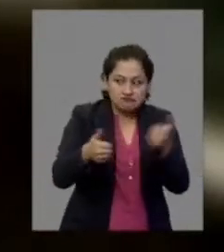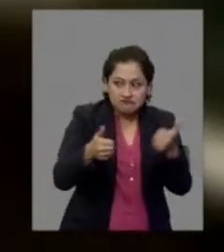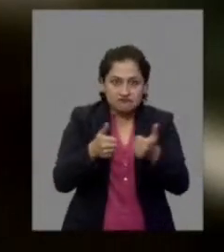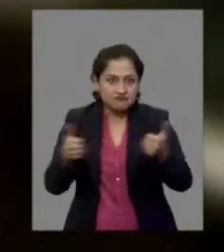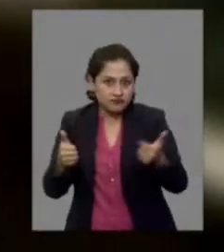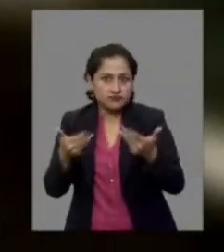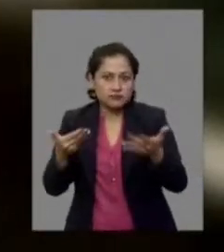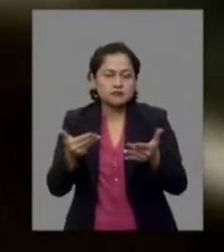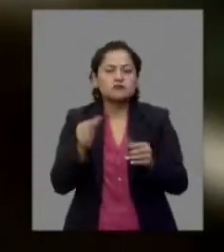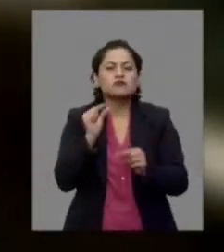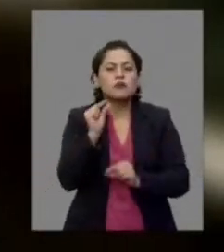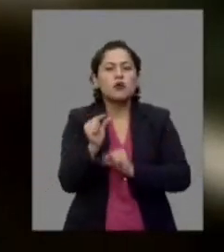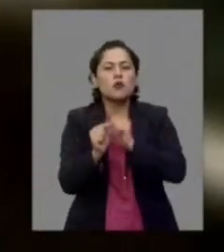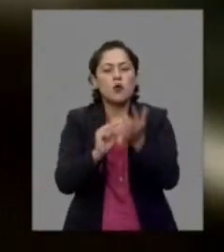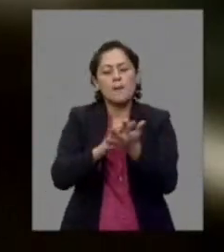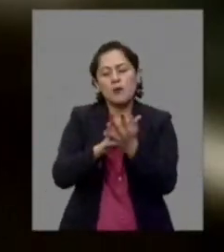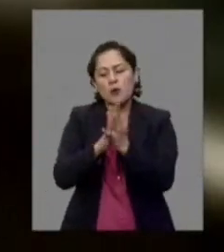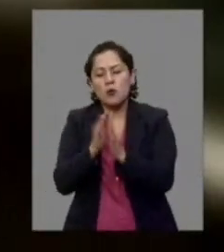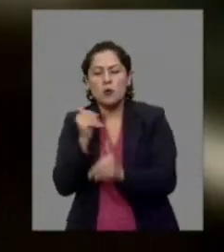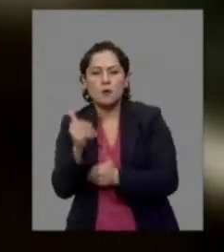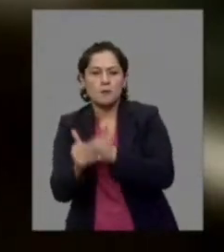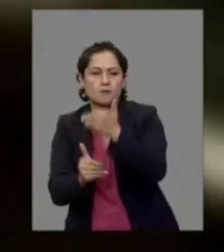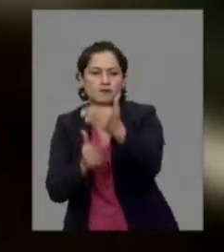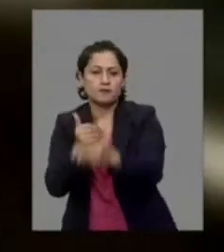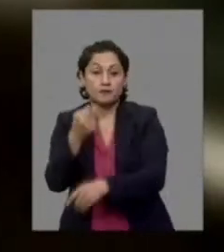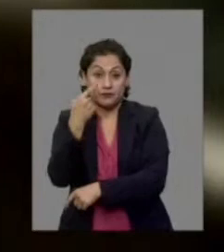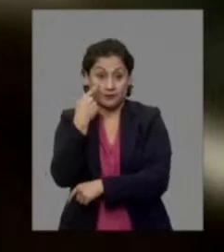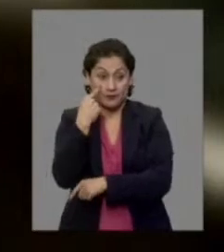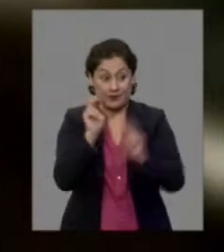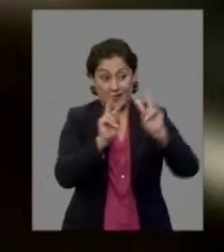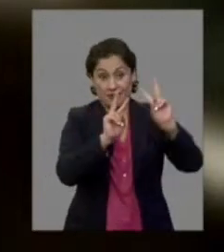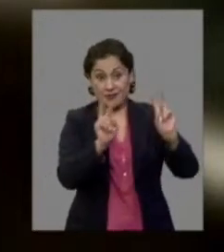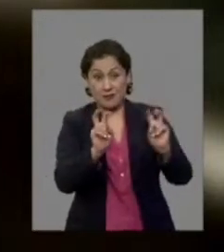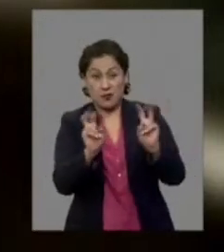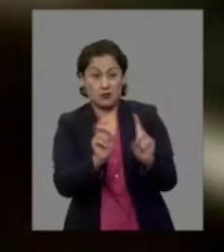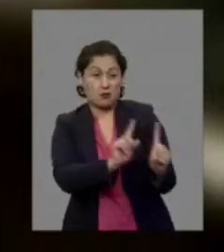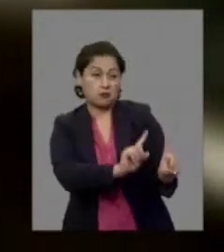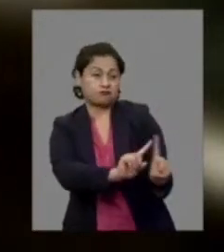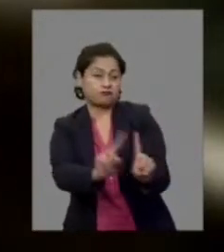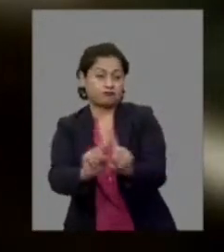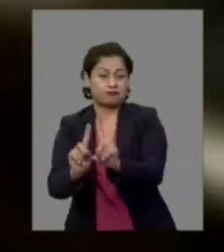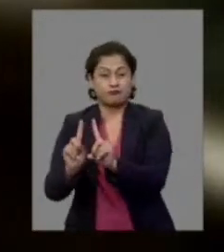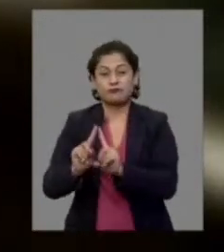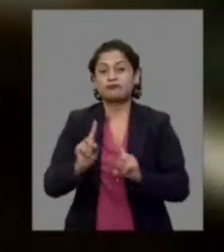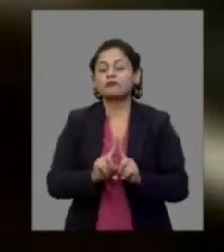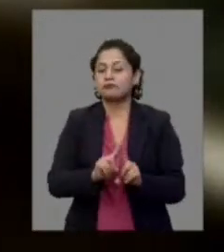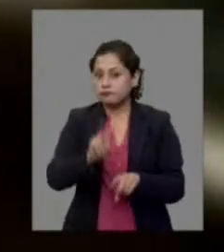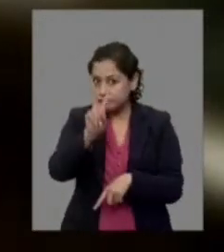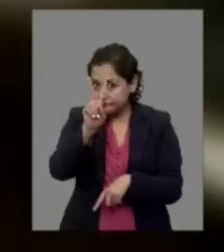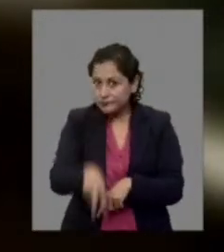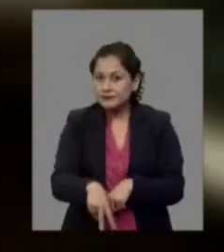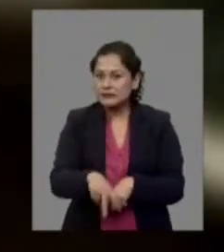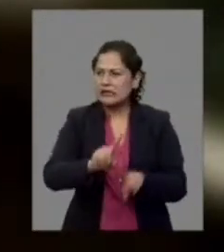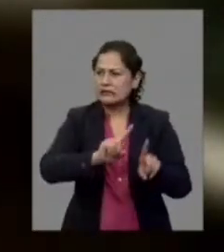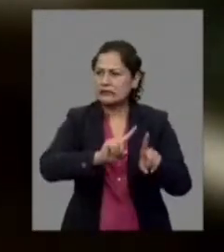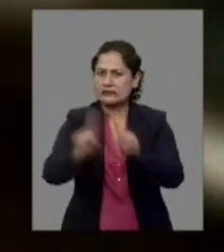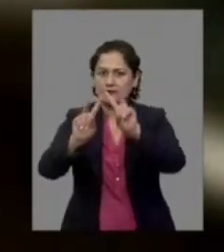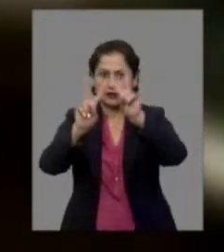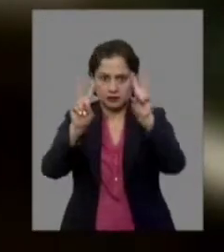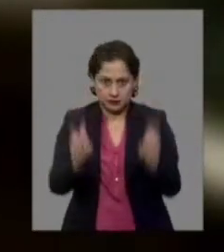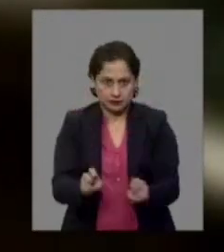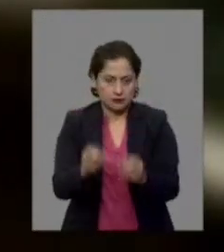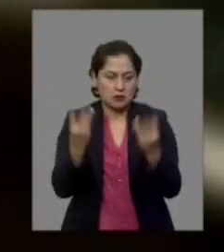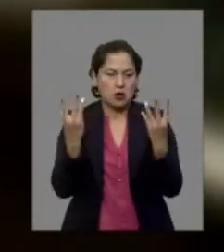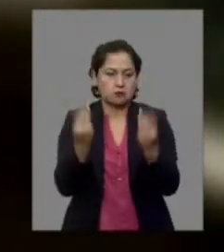tiempo. Las temáticas han sido muy variadas y han abarcado todo tipo de aspectos,